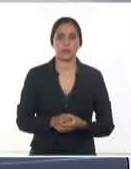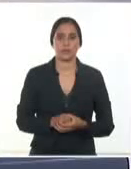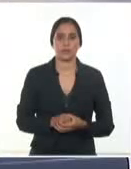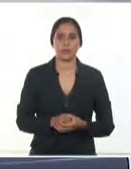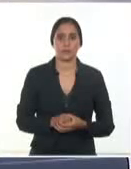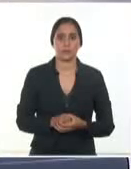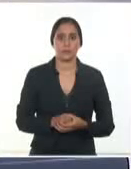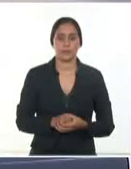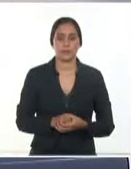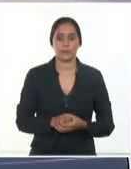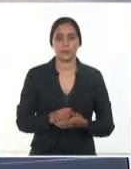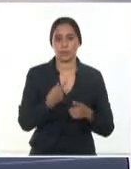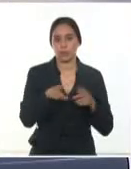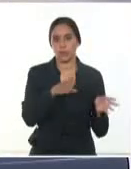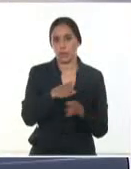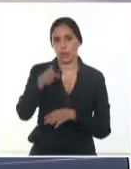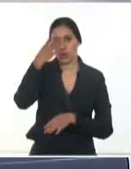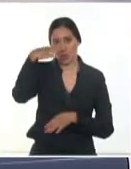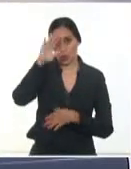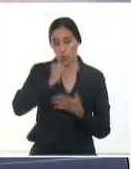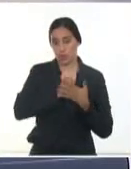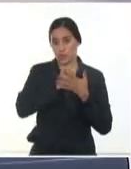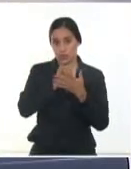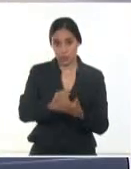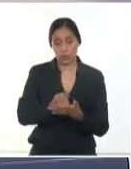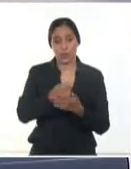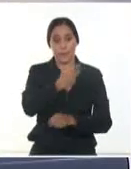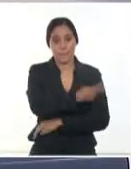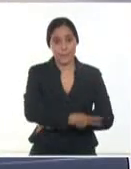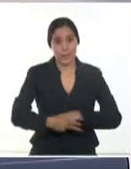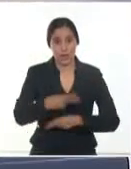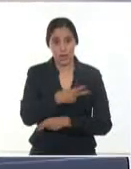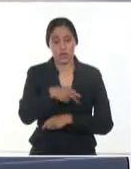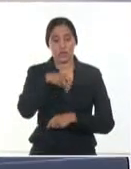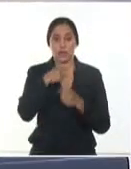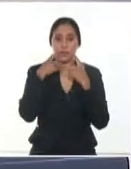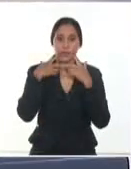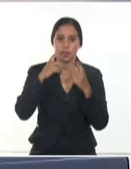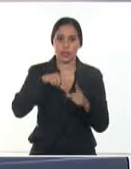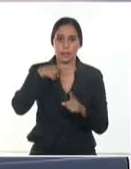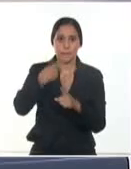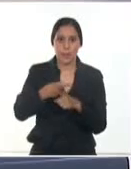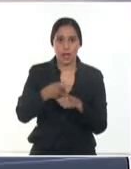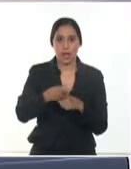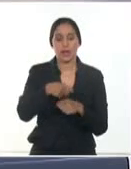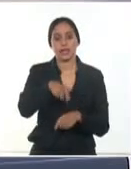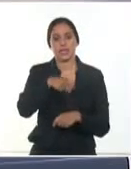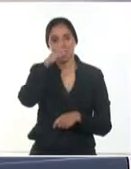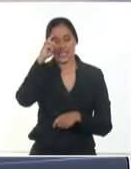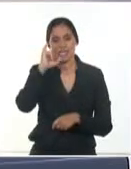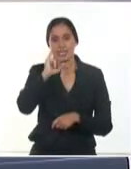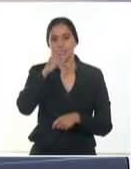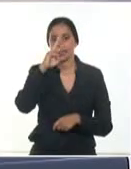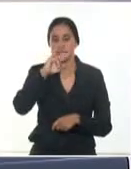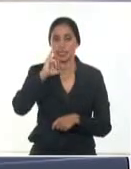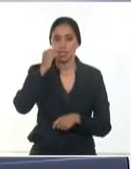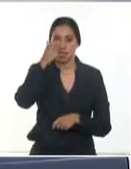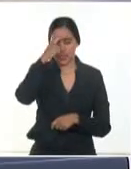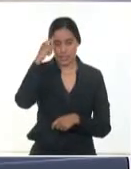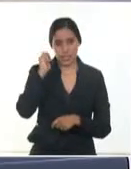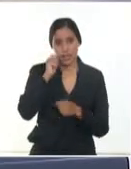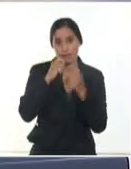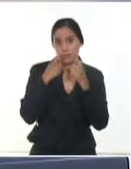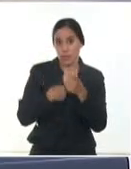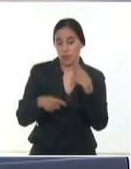Cuba ofrece su solidaridad con el pueblo sirio al ofrecer este año el mayor número de becas a estudiantes sirios desde el inicio de la guerra. 20